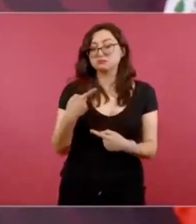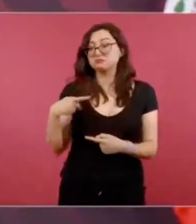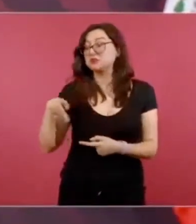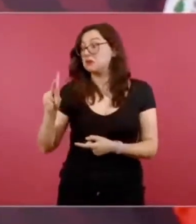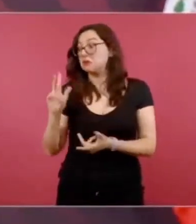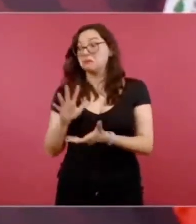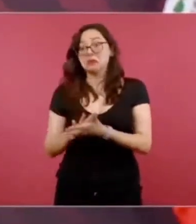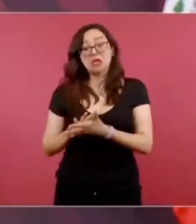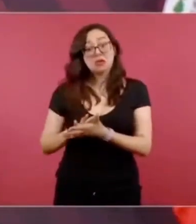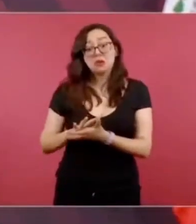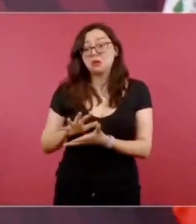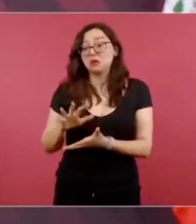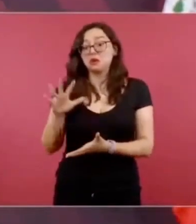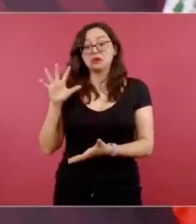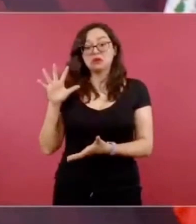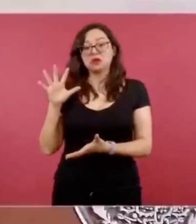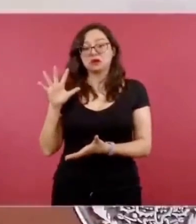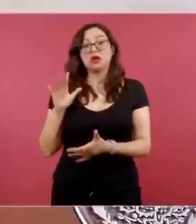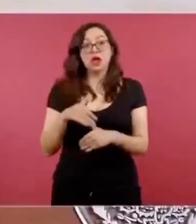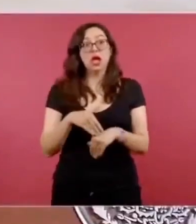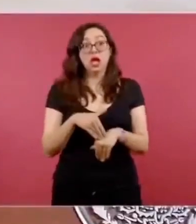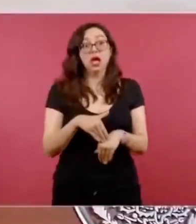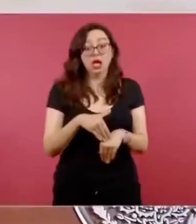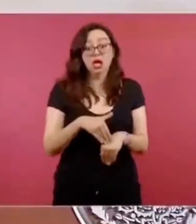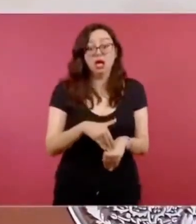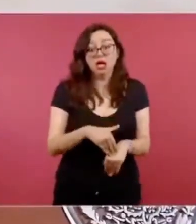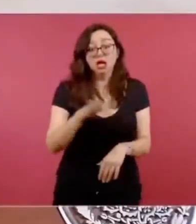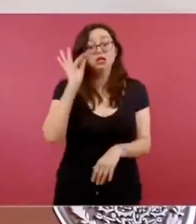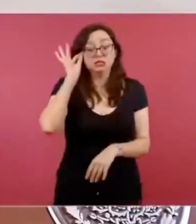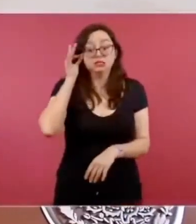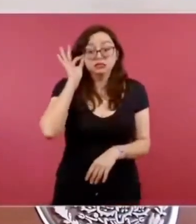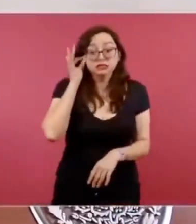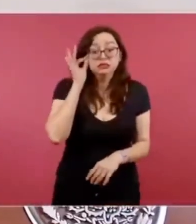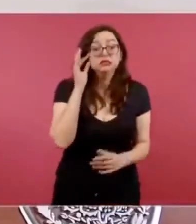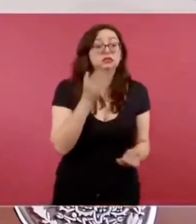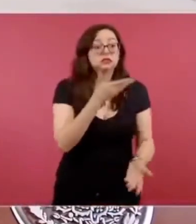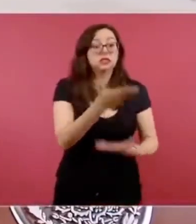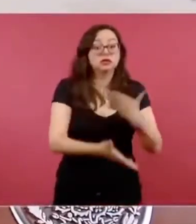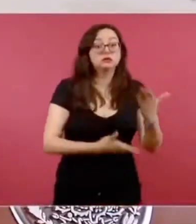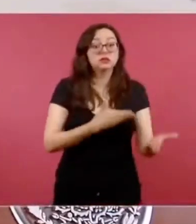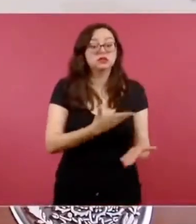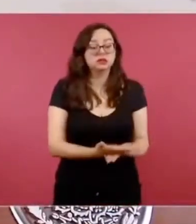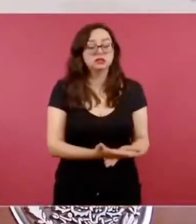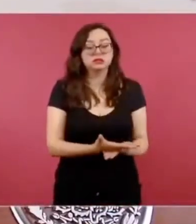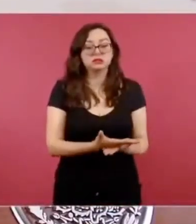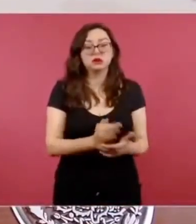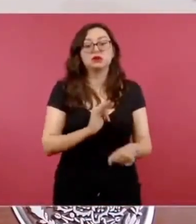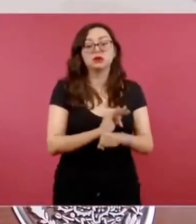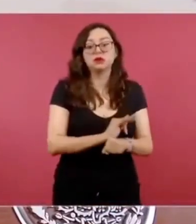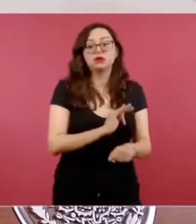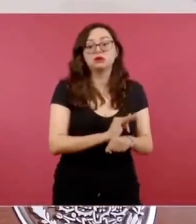pero la mayoría están al servicio de potentados.